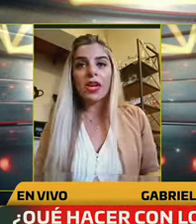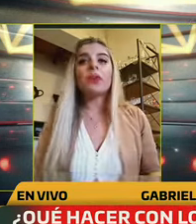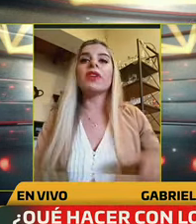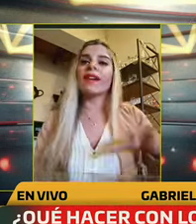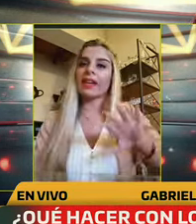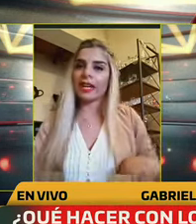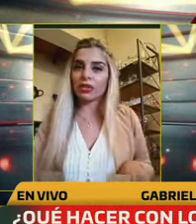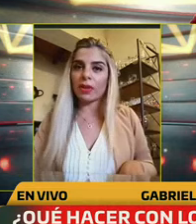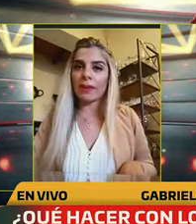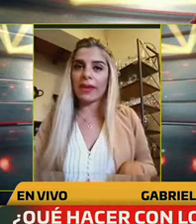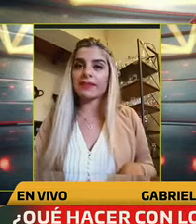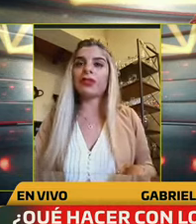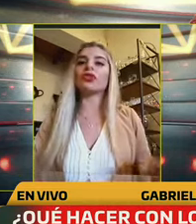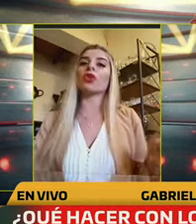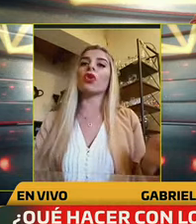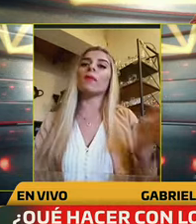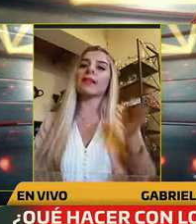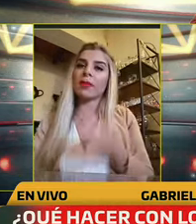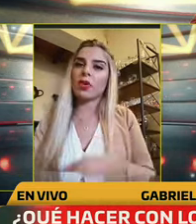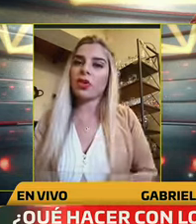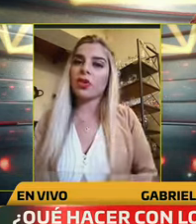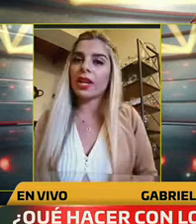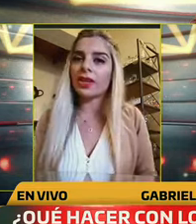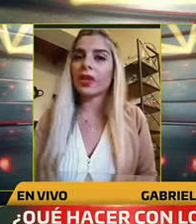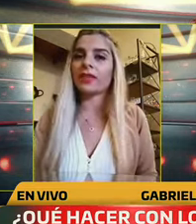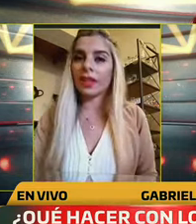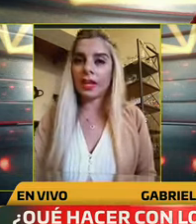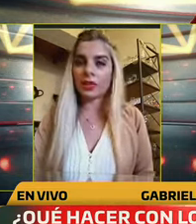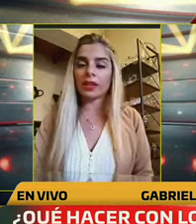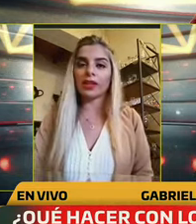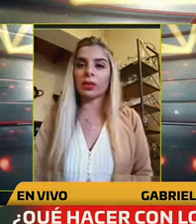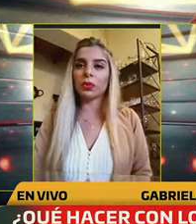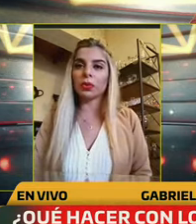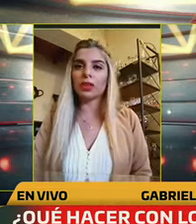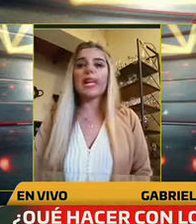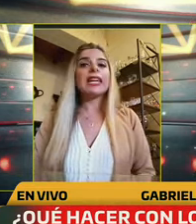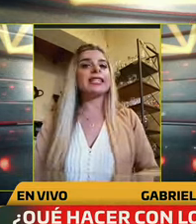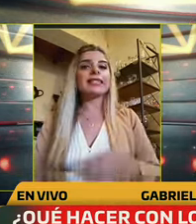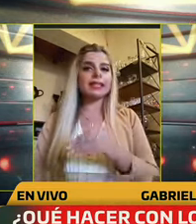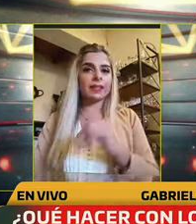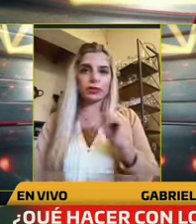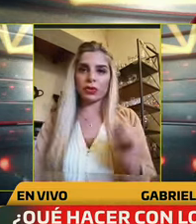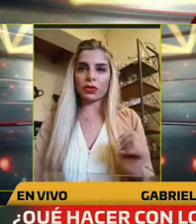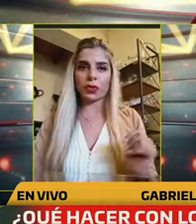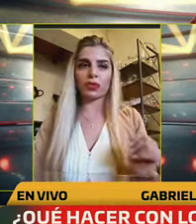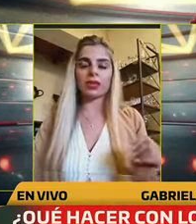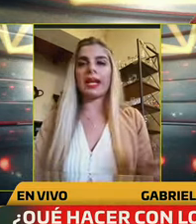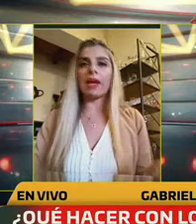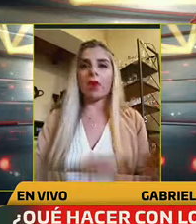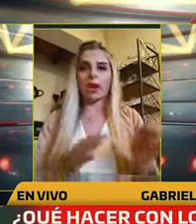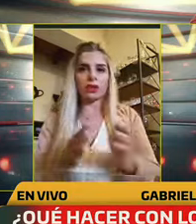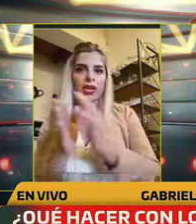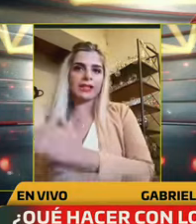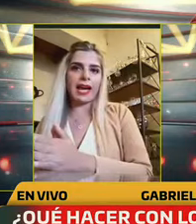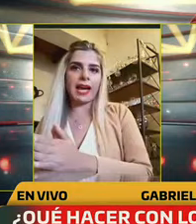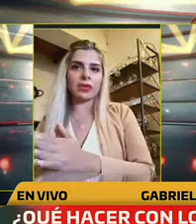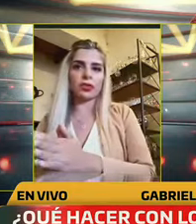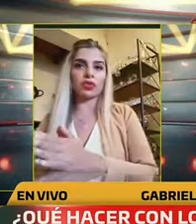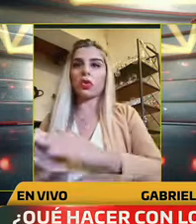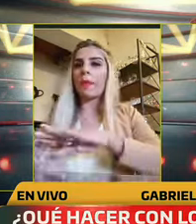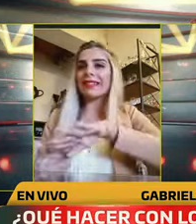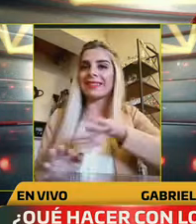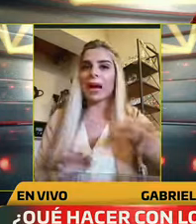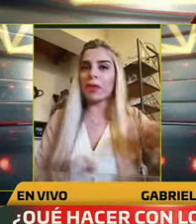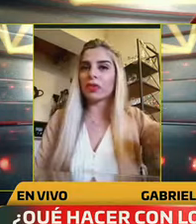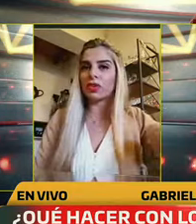llorisqueo. Una vez que eso le pase, nosotros conversamos con ellos acerca de su actitud. Y si es que nosotros llegamos a los